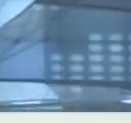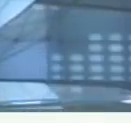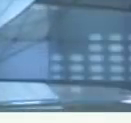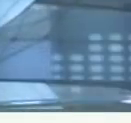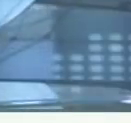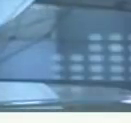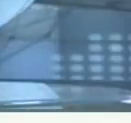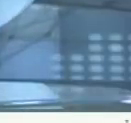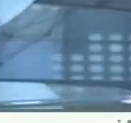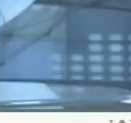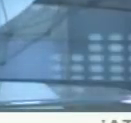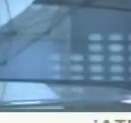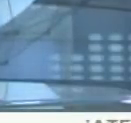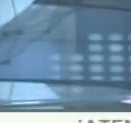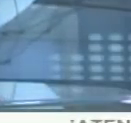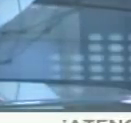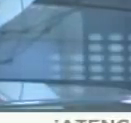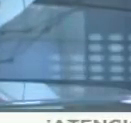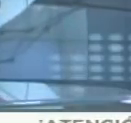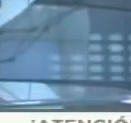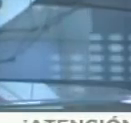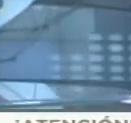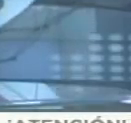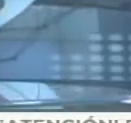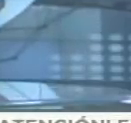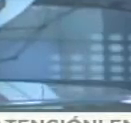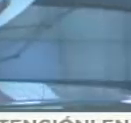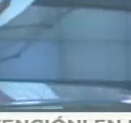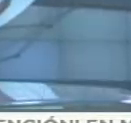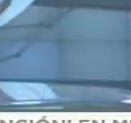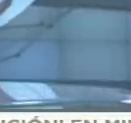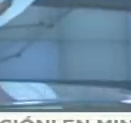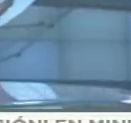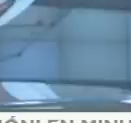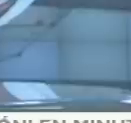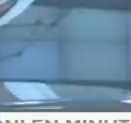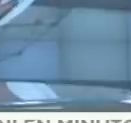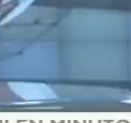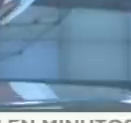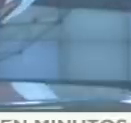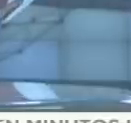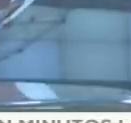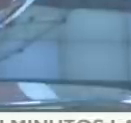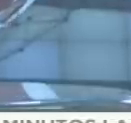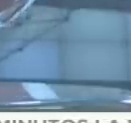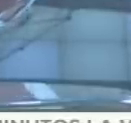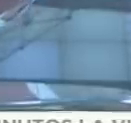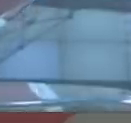Información de último minuto. Vámonos al Palacio de Miraflores. María Jiménez nos relata. Adelante, María. Feliz tarde.